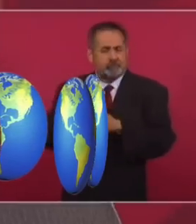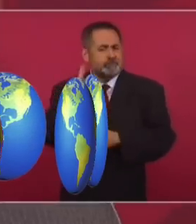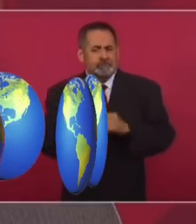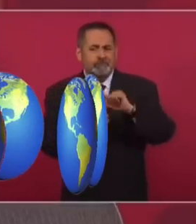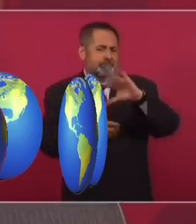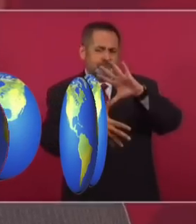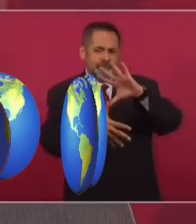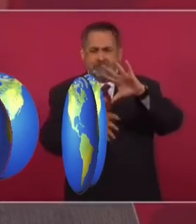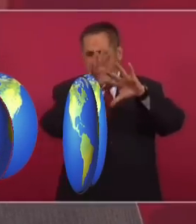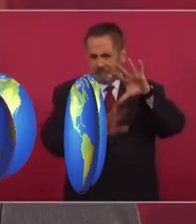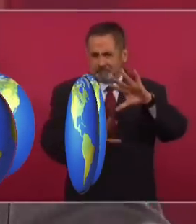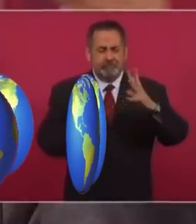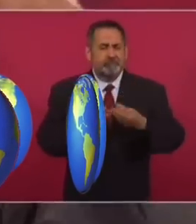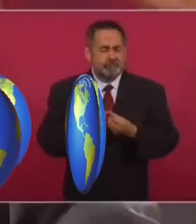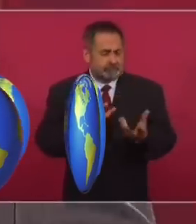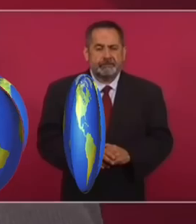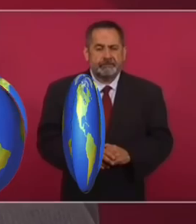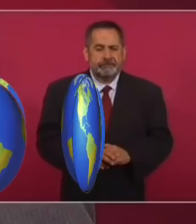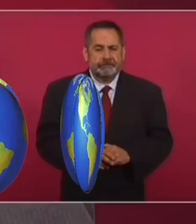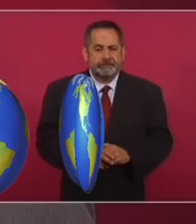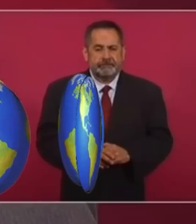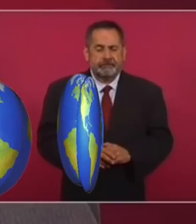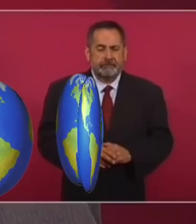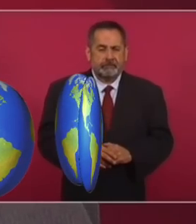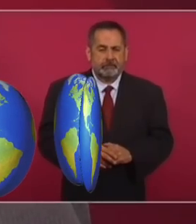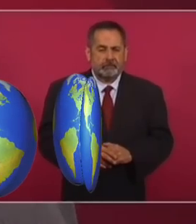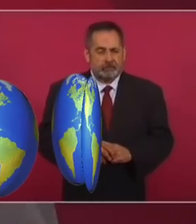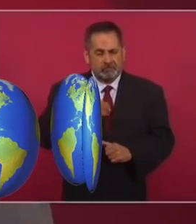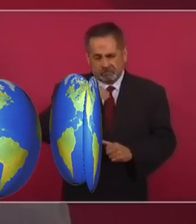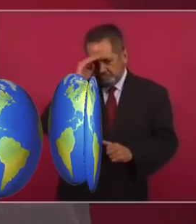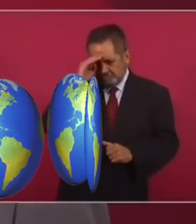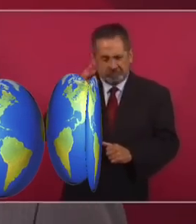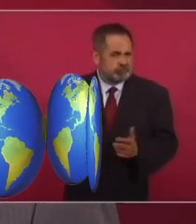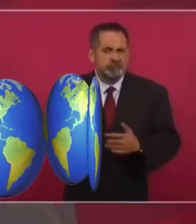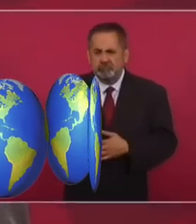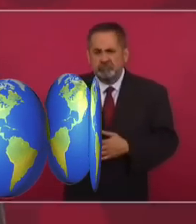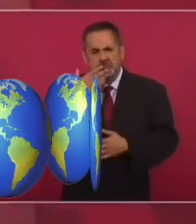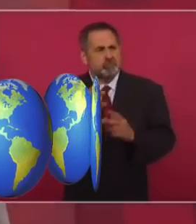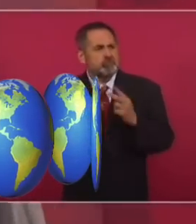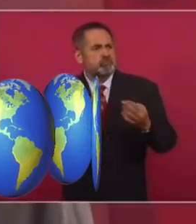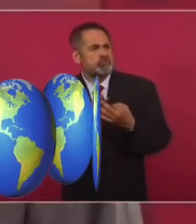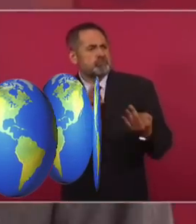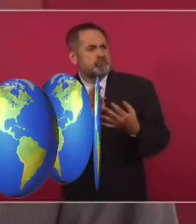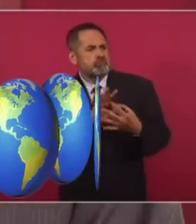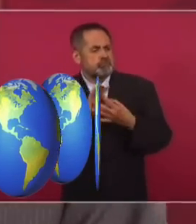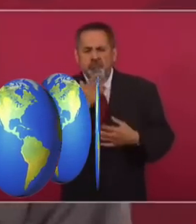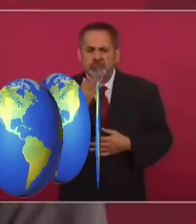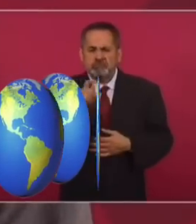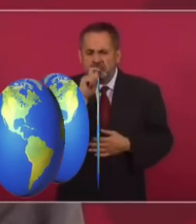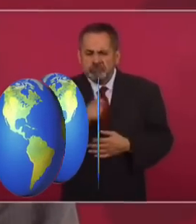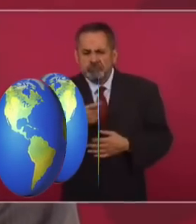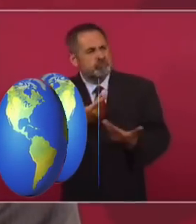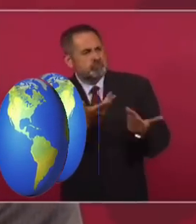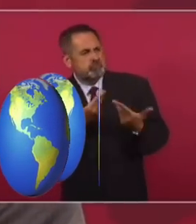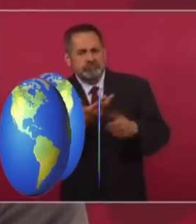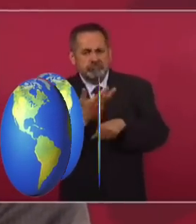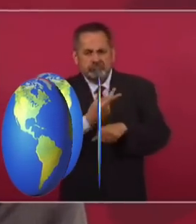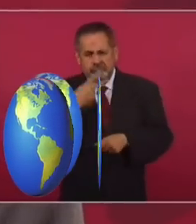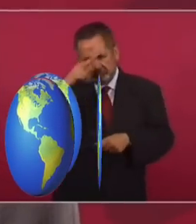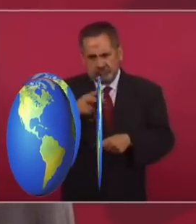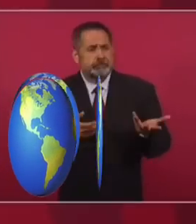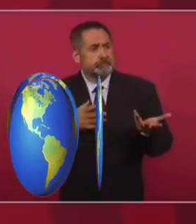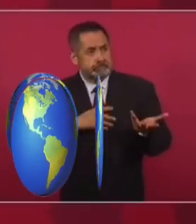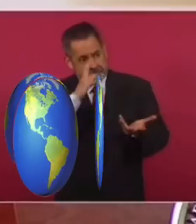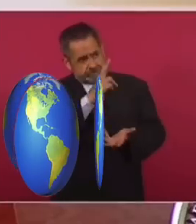América nos unamos todos. Yo pienso que nosotros tenemos muy buena vecindad, relaciones de amistad, y cuando